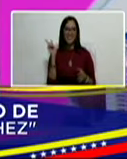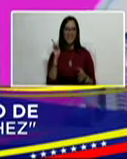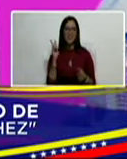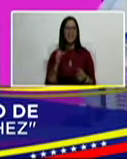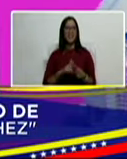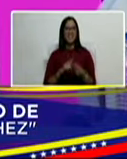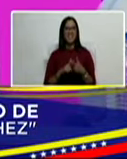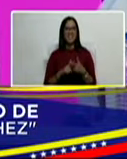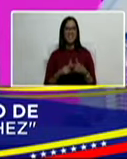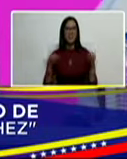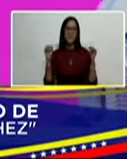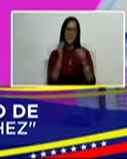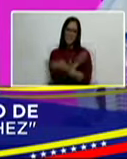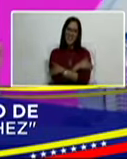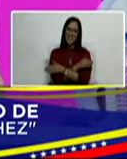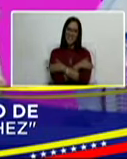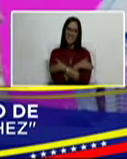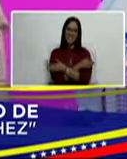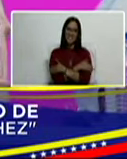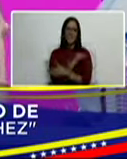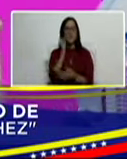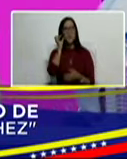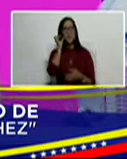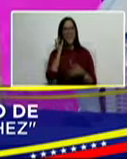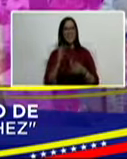que felicitaciones, mujeres.